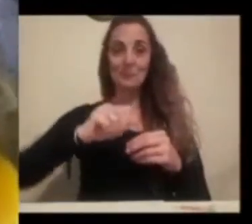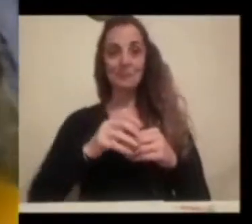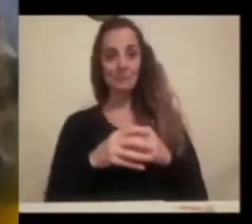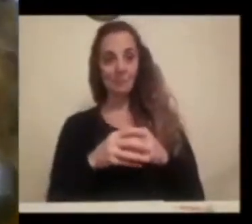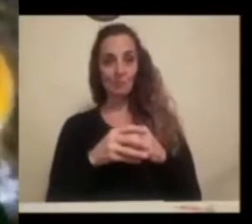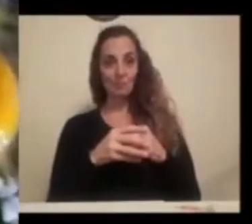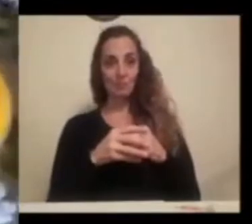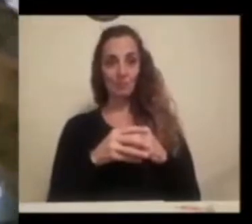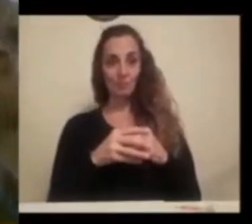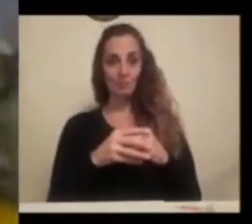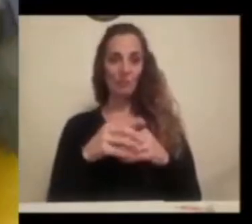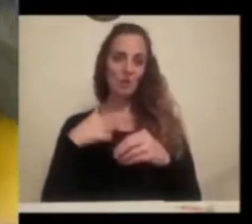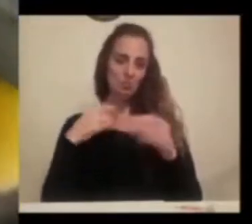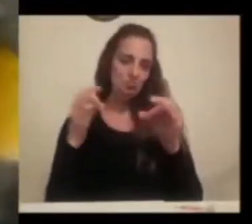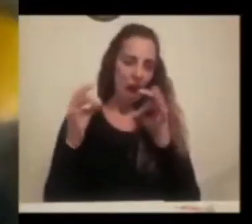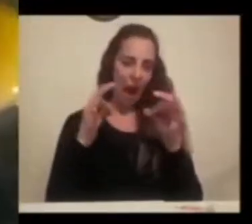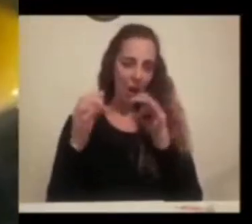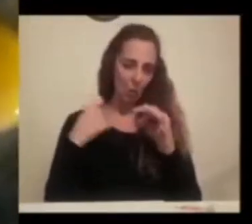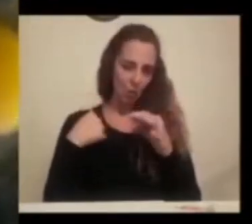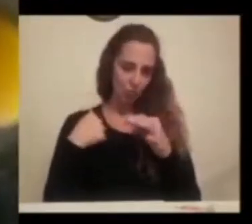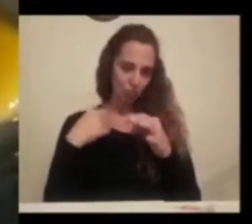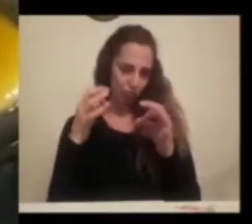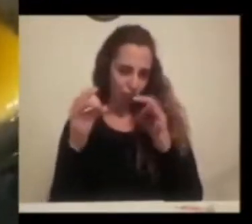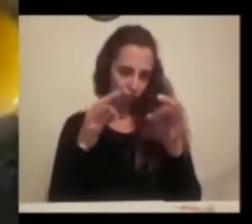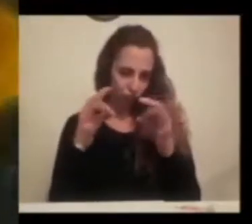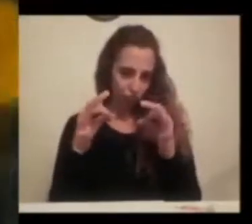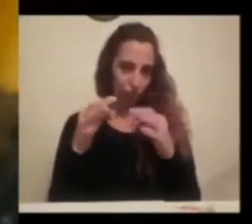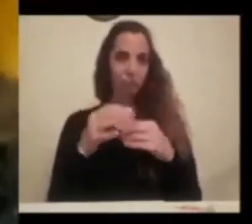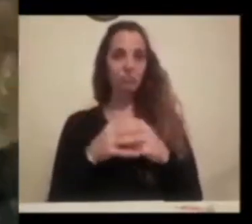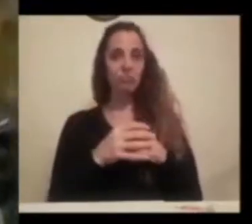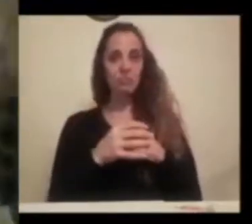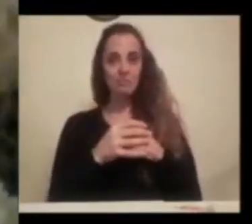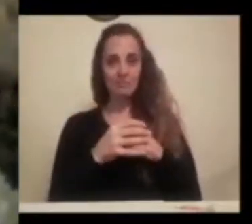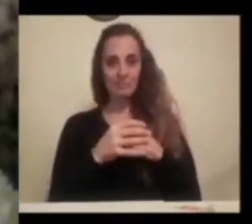3, ahí está, ya la calculo así.